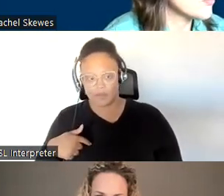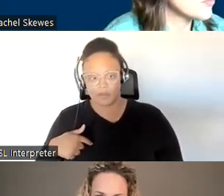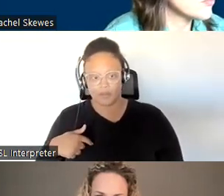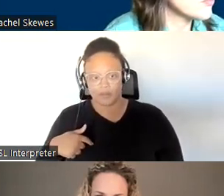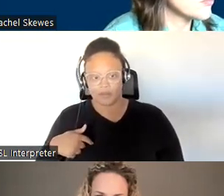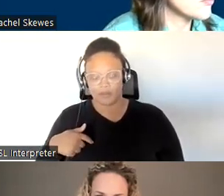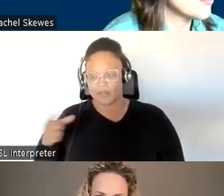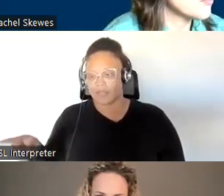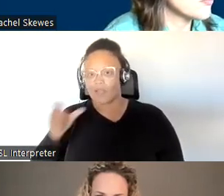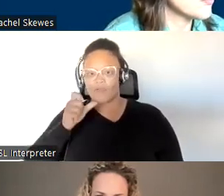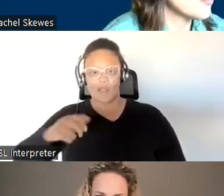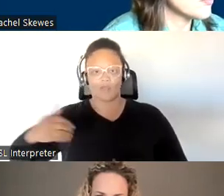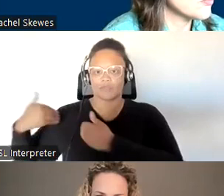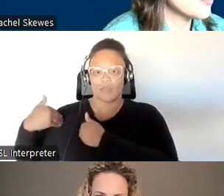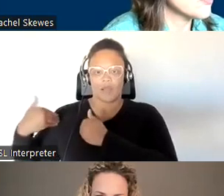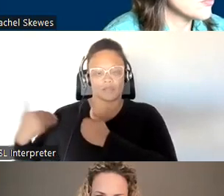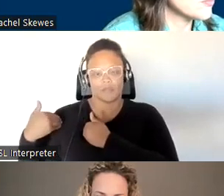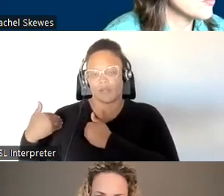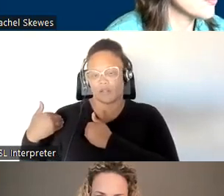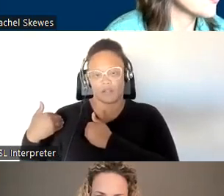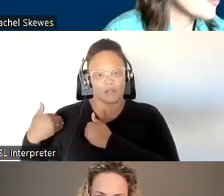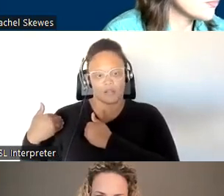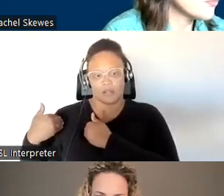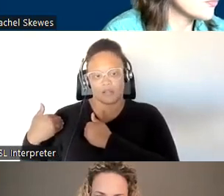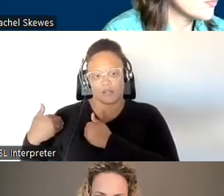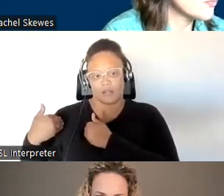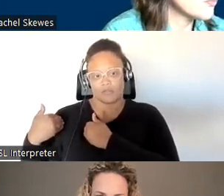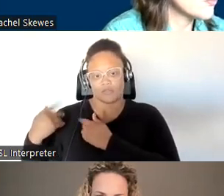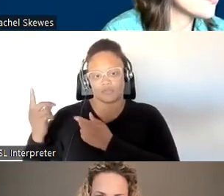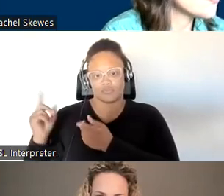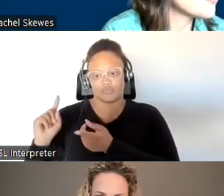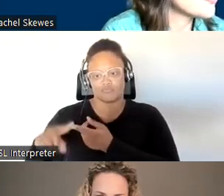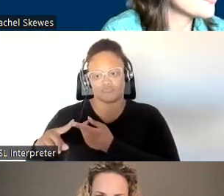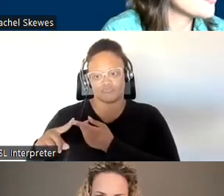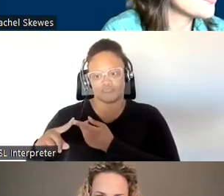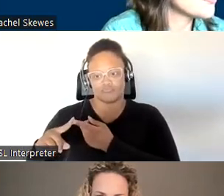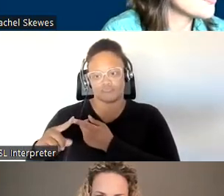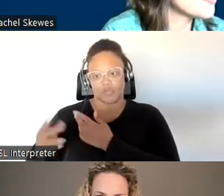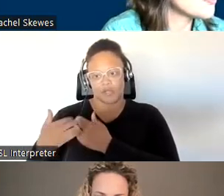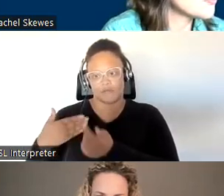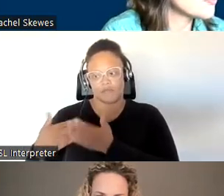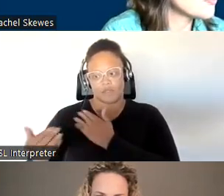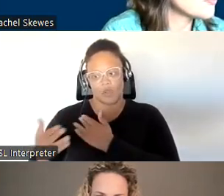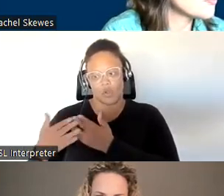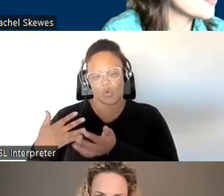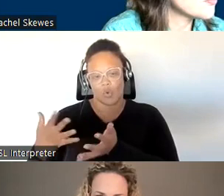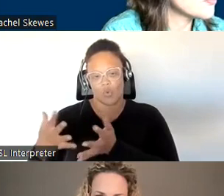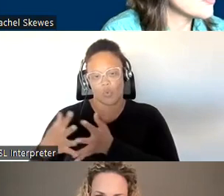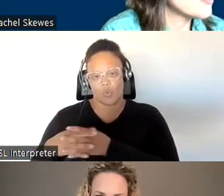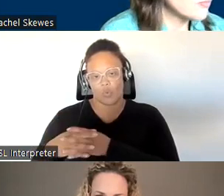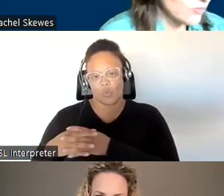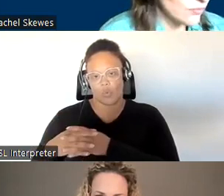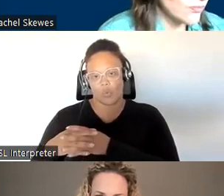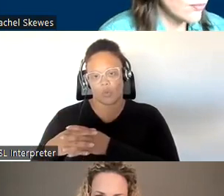responsables de darme ningún estipendio a mí, aunque esté sirviendo a sus familias, porque no estoy